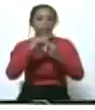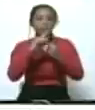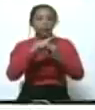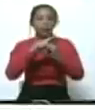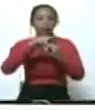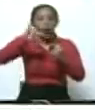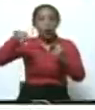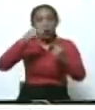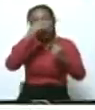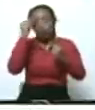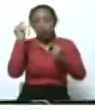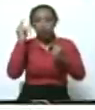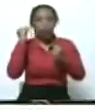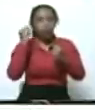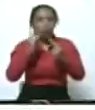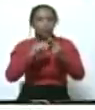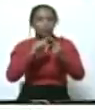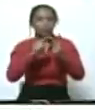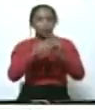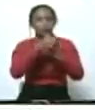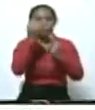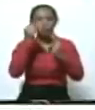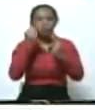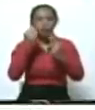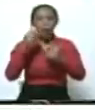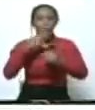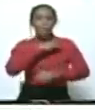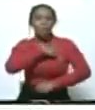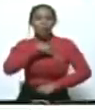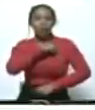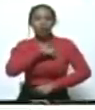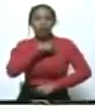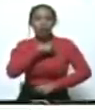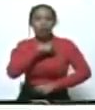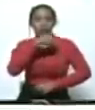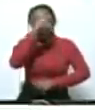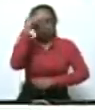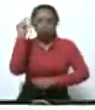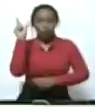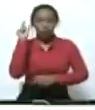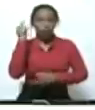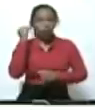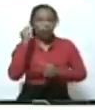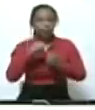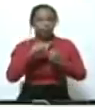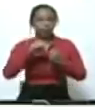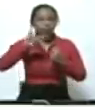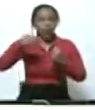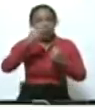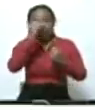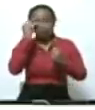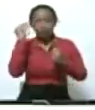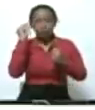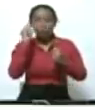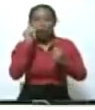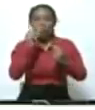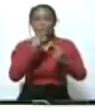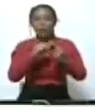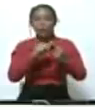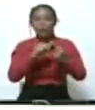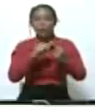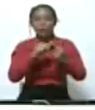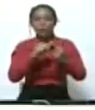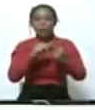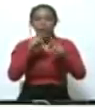JPSUV Gabriela Peña, misiones, por el PSUV Joana Carrillo, por la JPSUV Leonardo Montezuma,